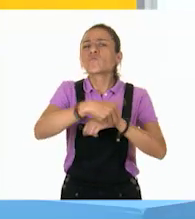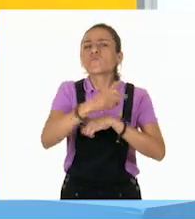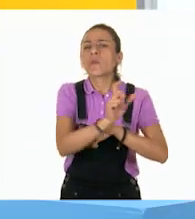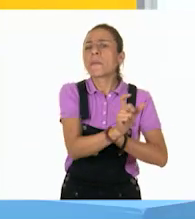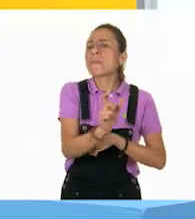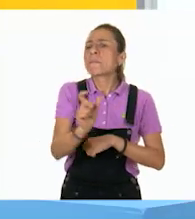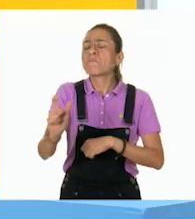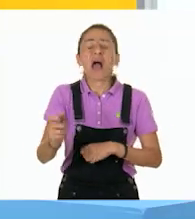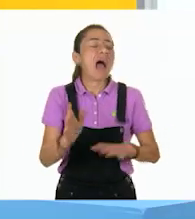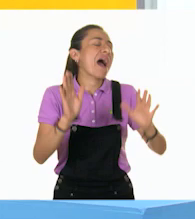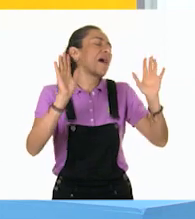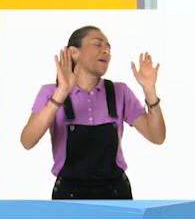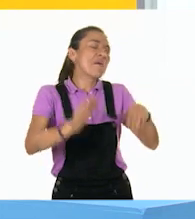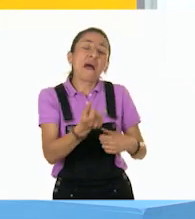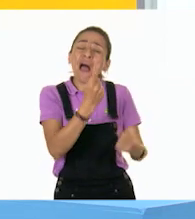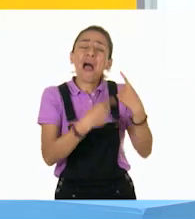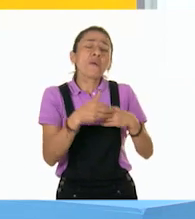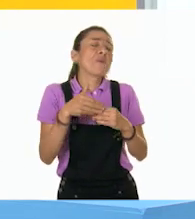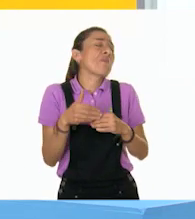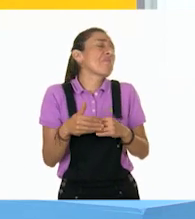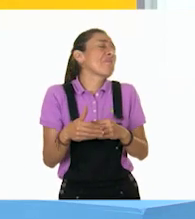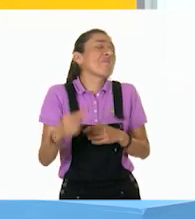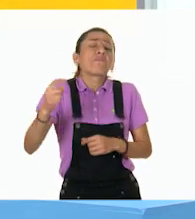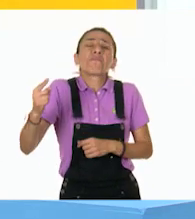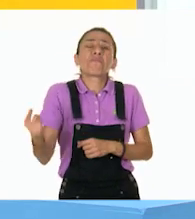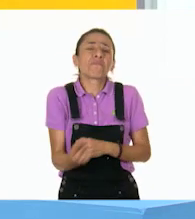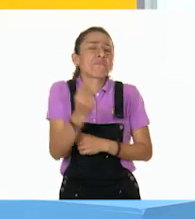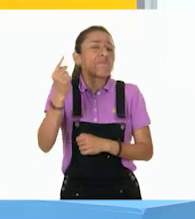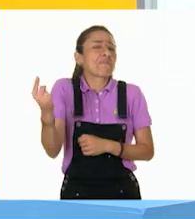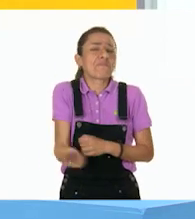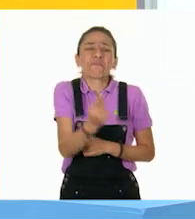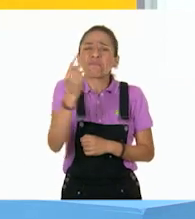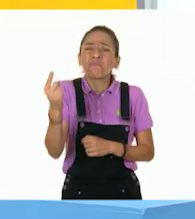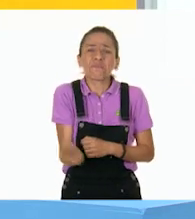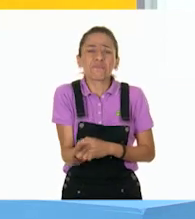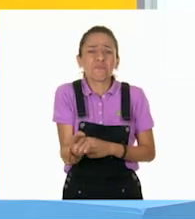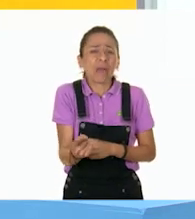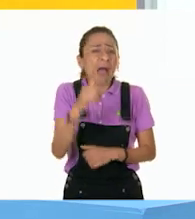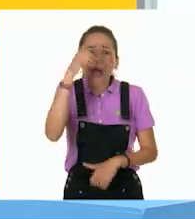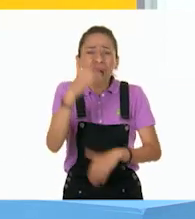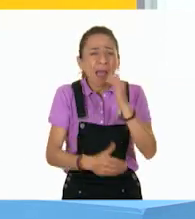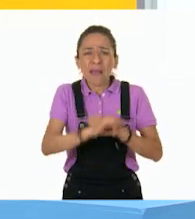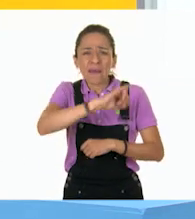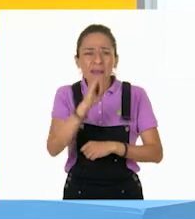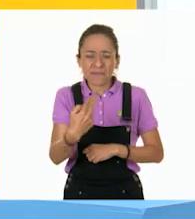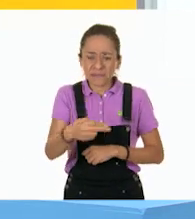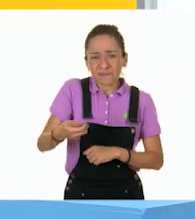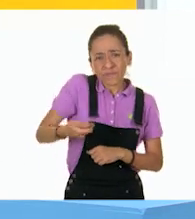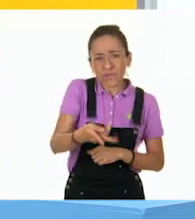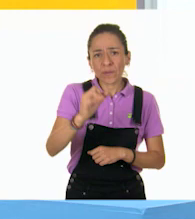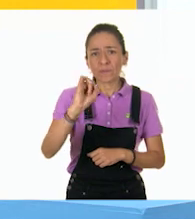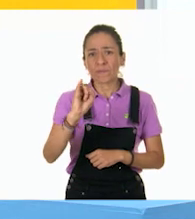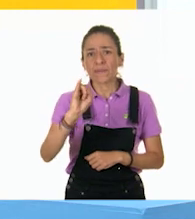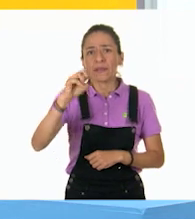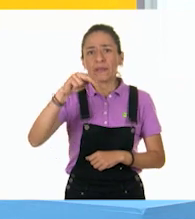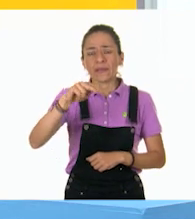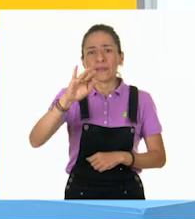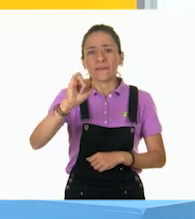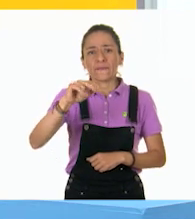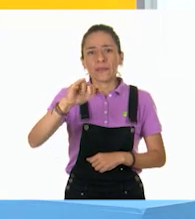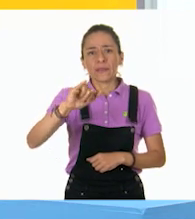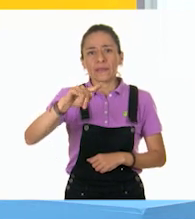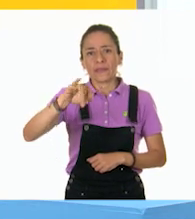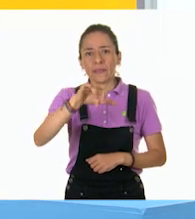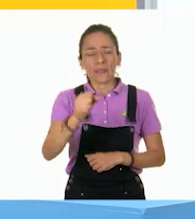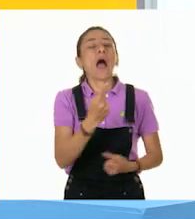fin y los conocemos como sucesiones infinitas. Y otras que sí tienen fin y se les llama